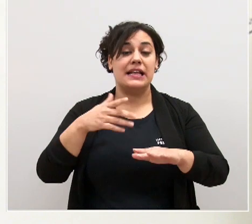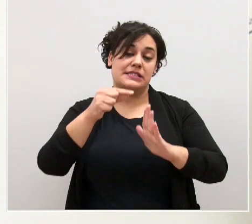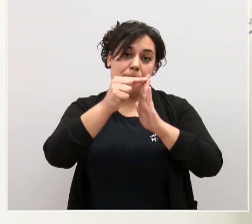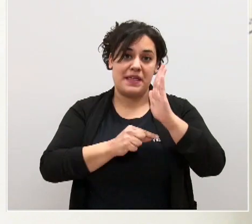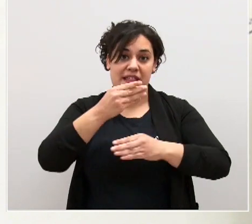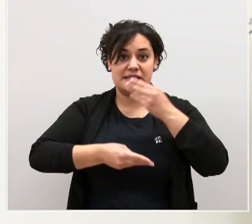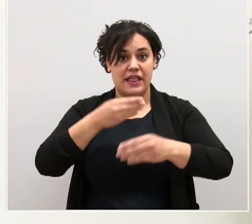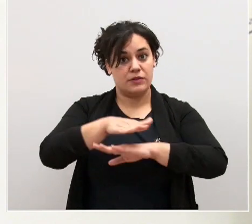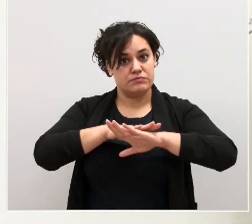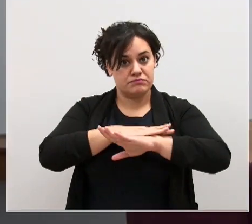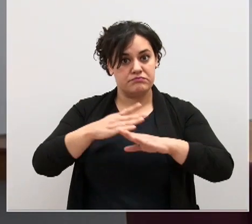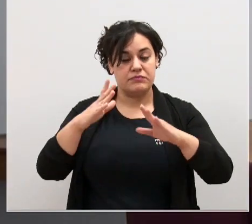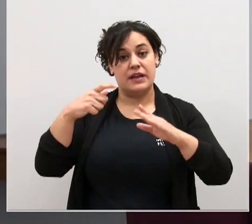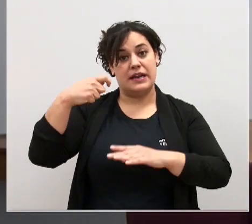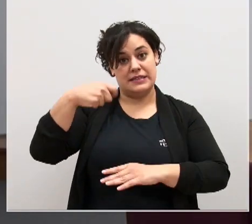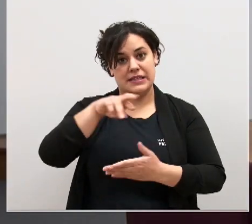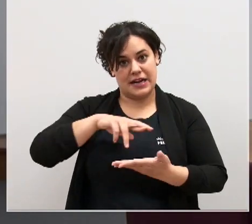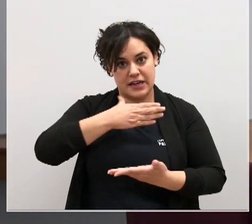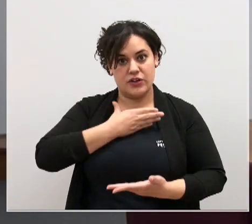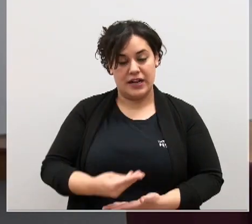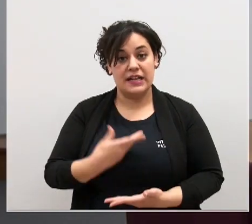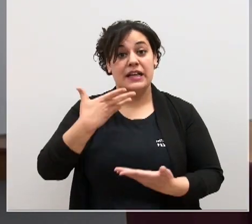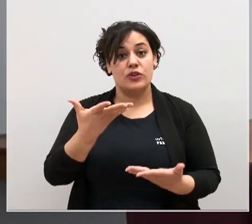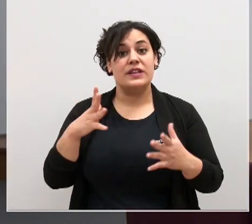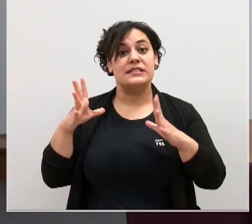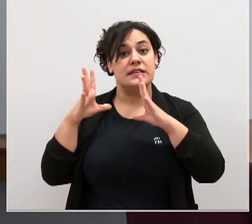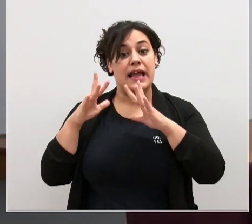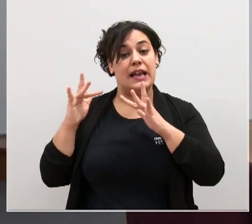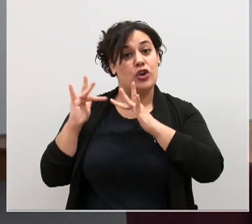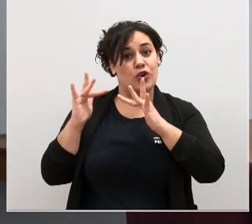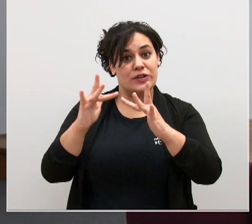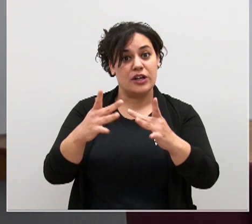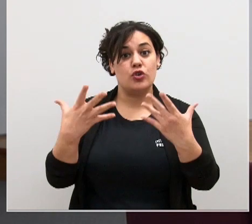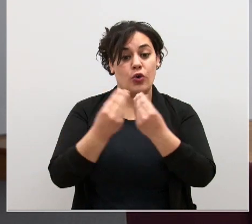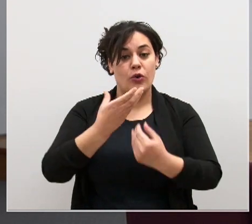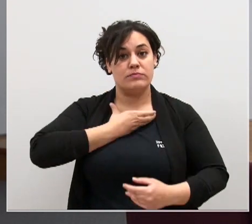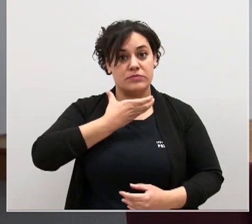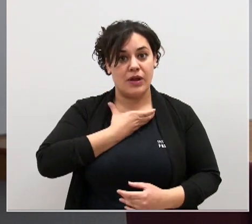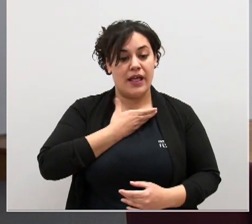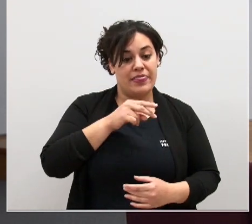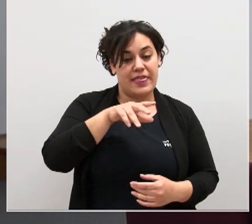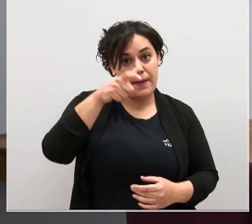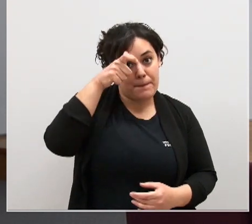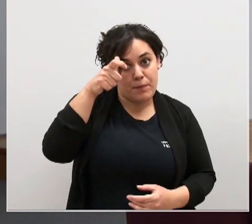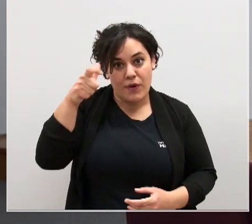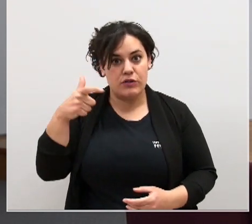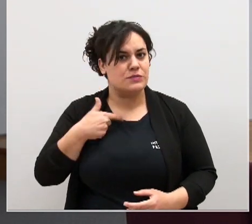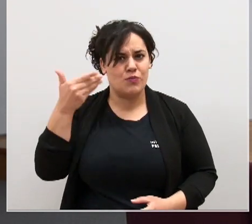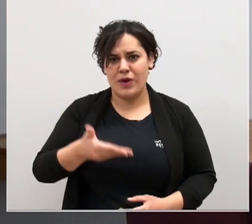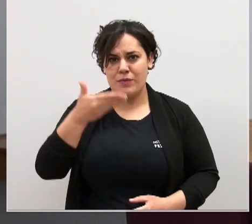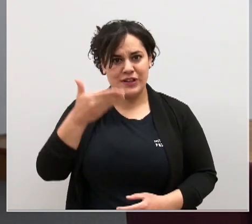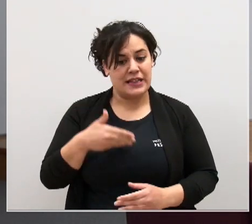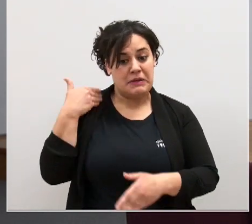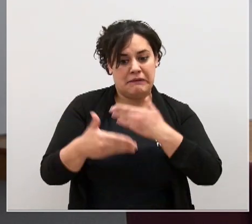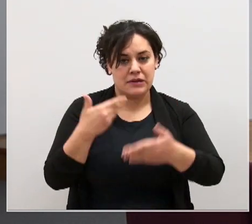información y coordinación con la Administración local está siendo muy importante para poner freno a la pandemia. Son ellas, como